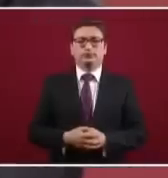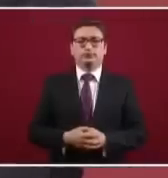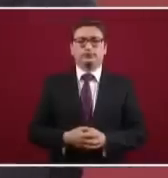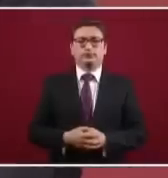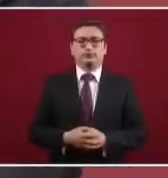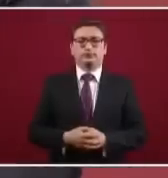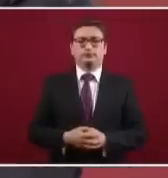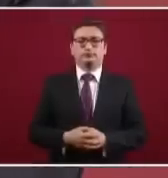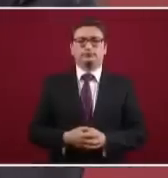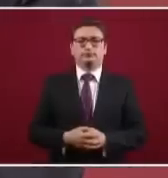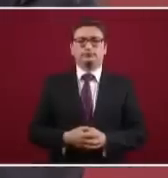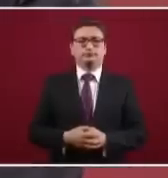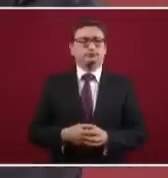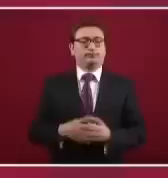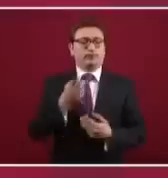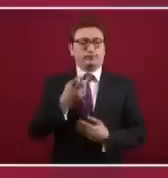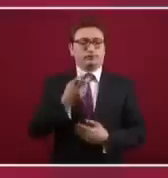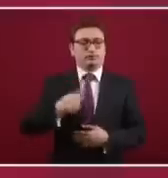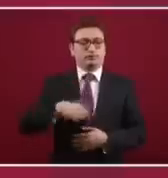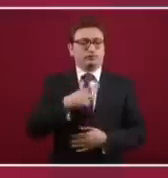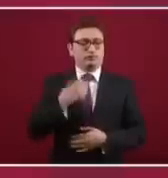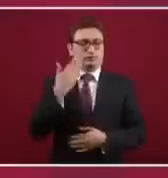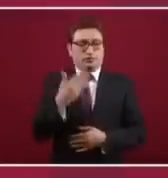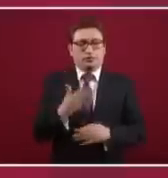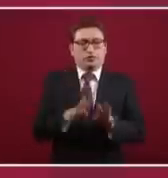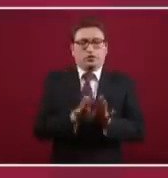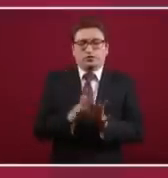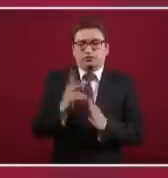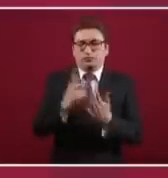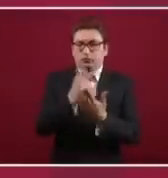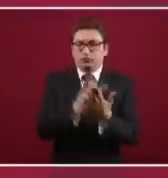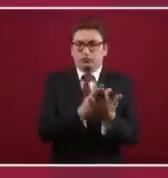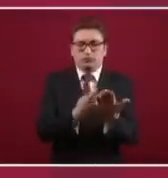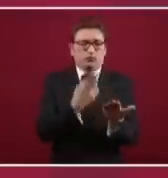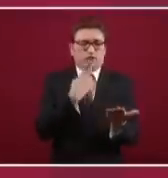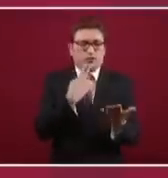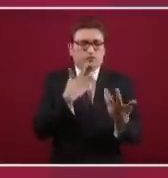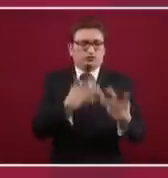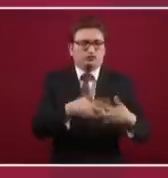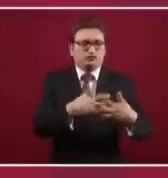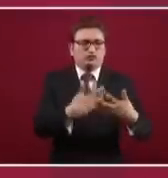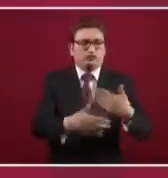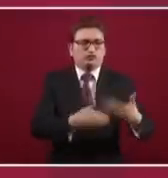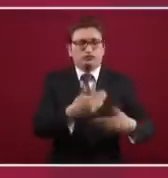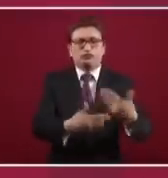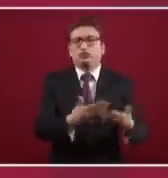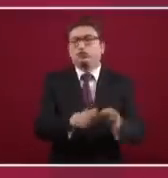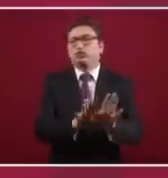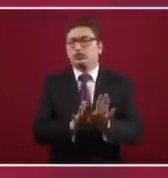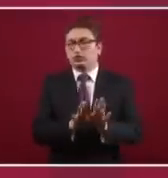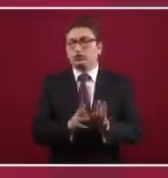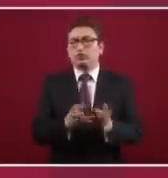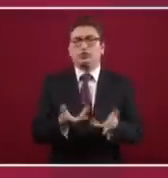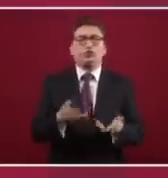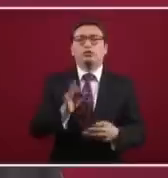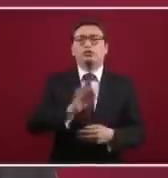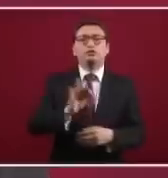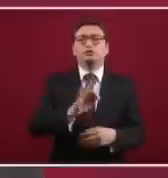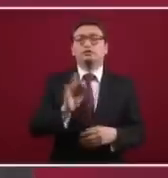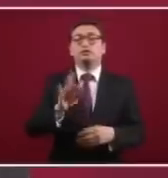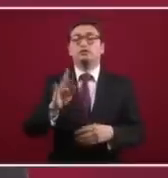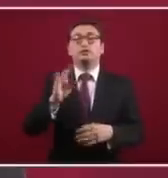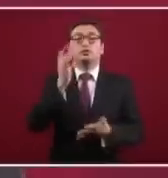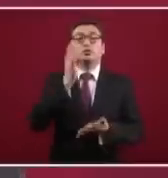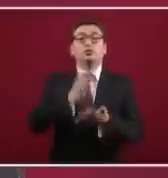hay que ver si funcionaban o si no era nada más el